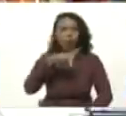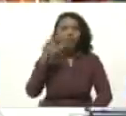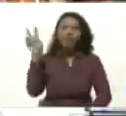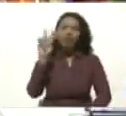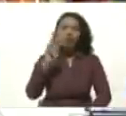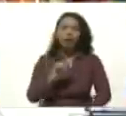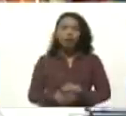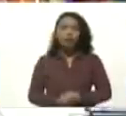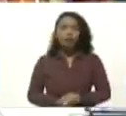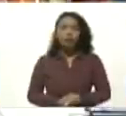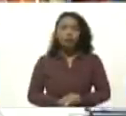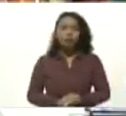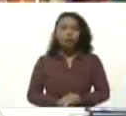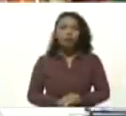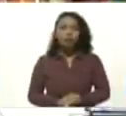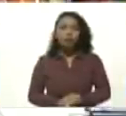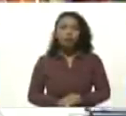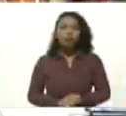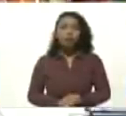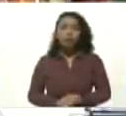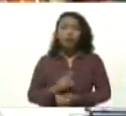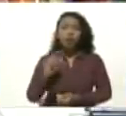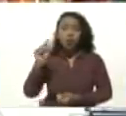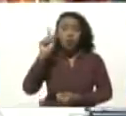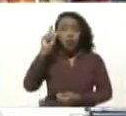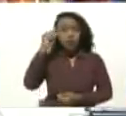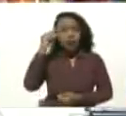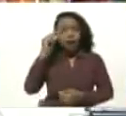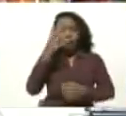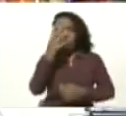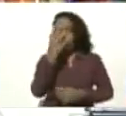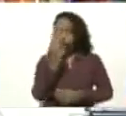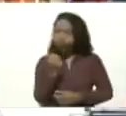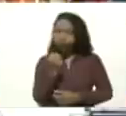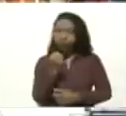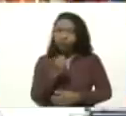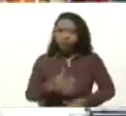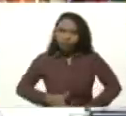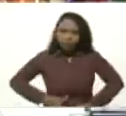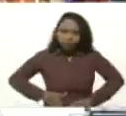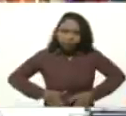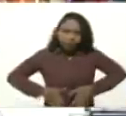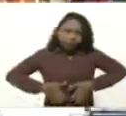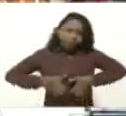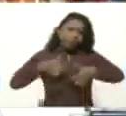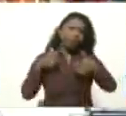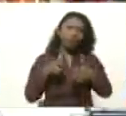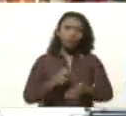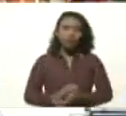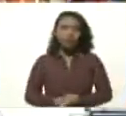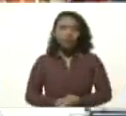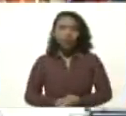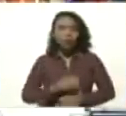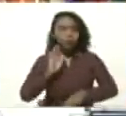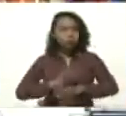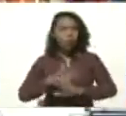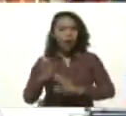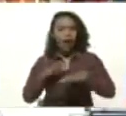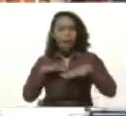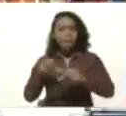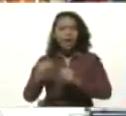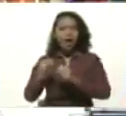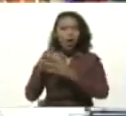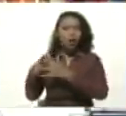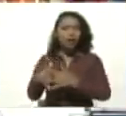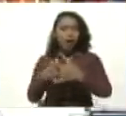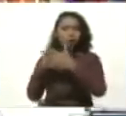Venezuela. Fue un día triste, ¿sí? Y de indignación, porque el imperio